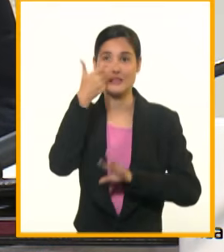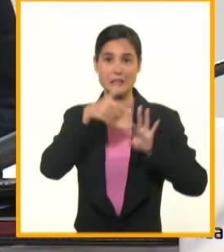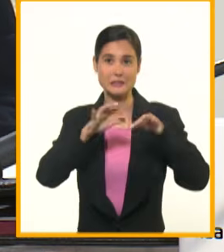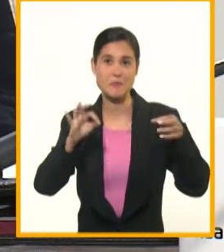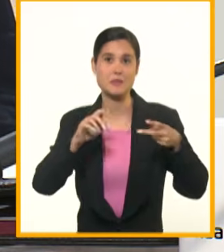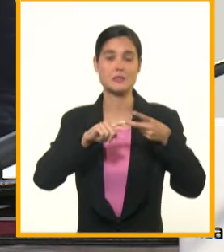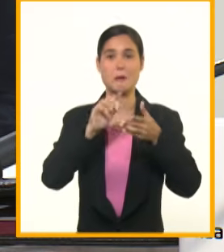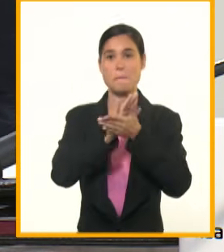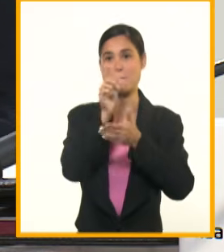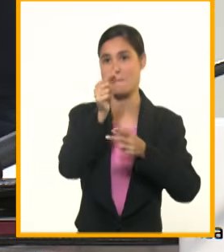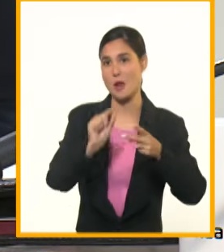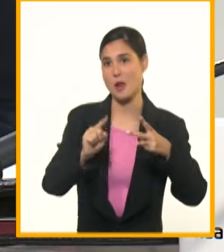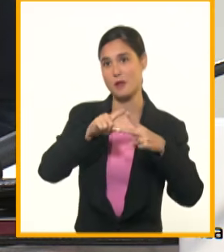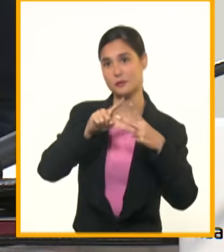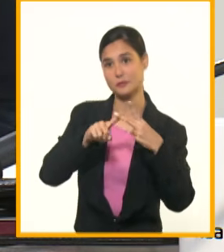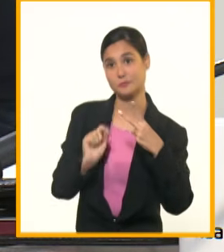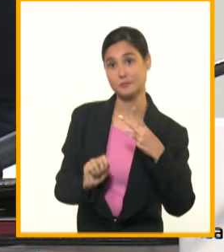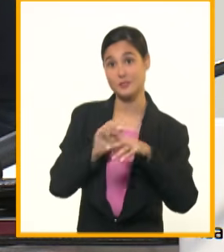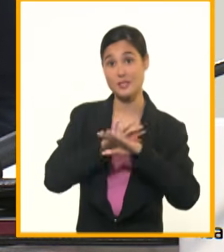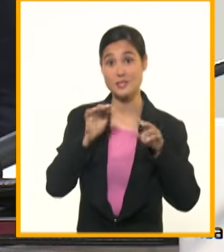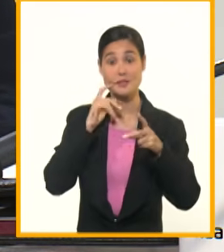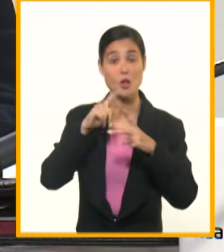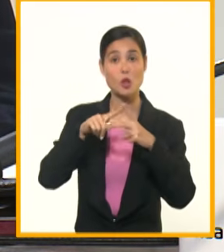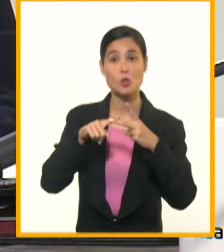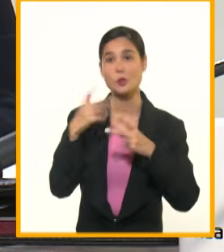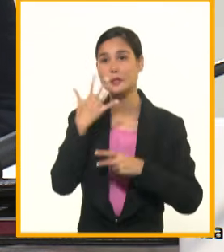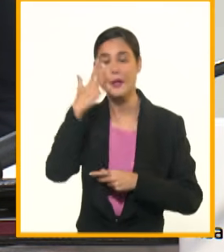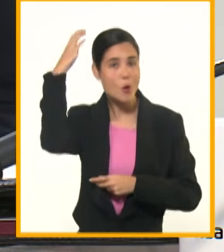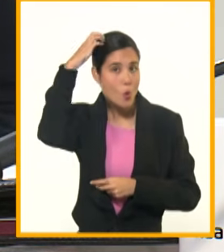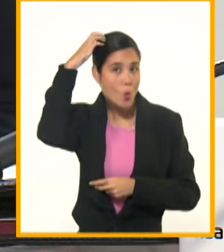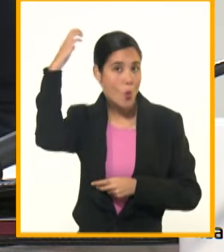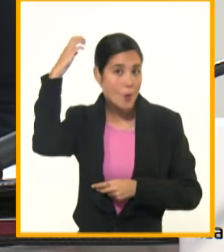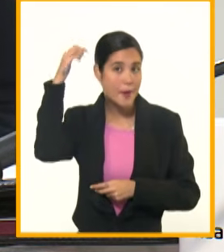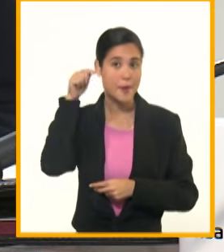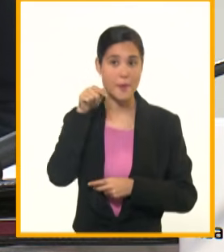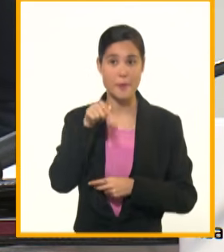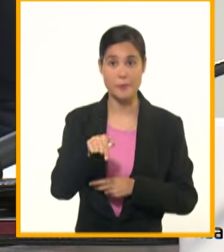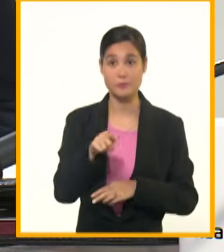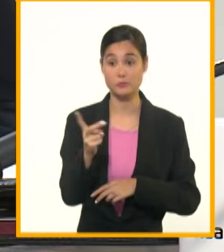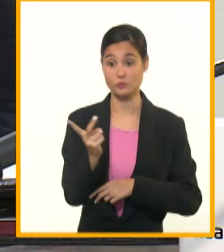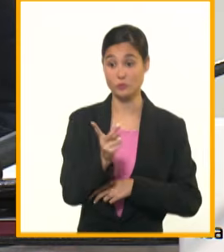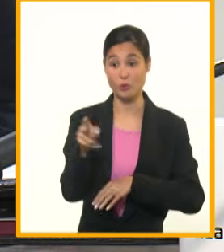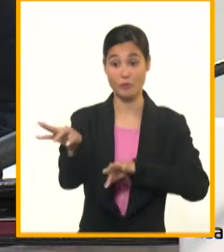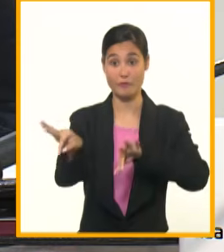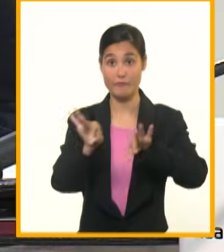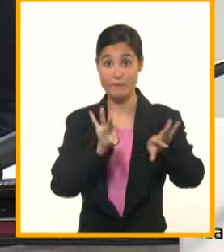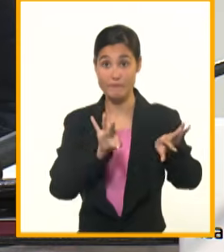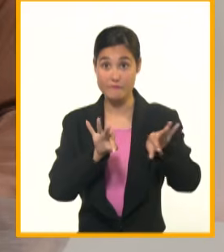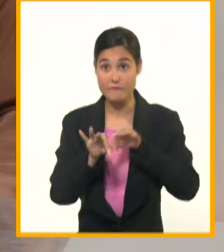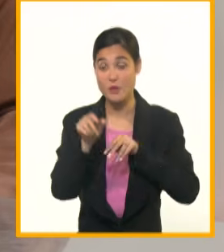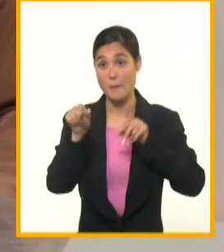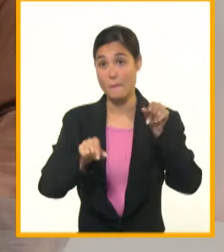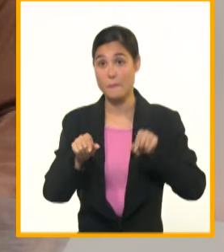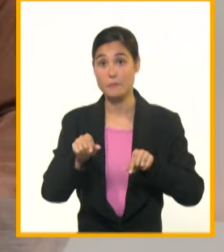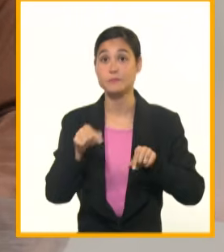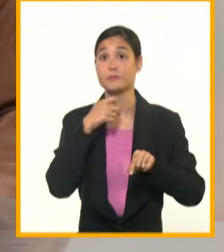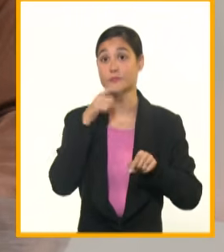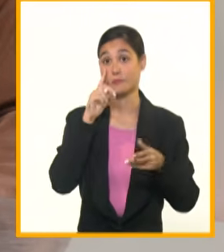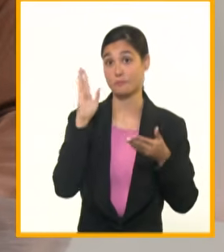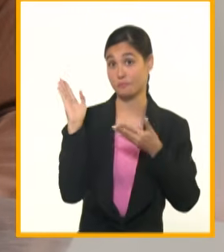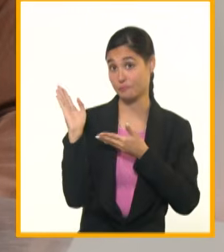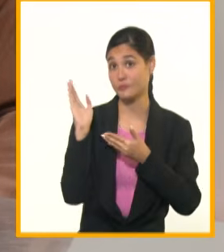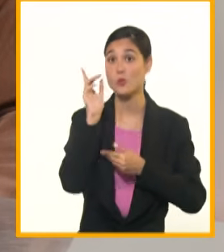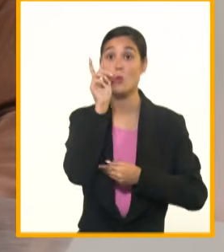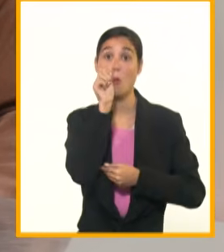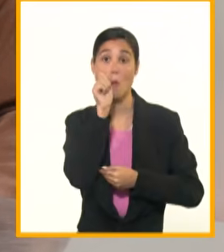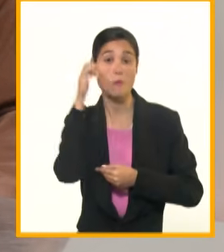territorios, a los gobernadores de ambas provincias. Tengo el placer de que me esté acompañando esta tarde en nuestro panel el compañero Ricardo Concepción Rodríguez,